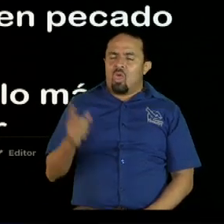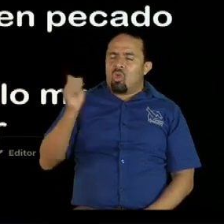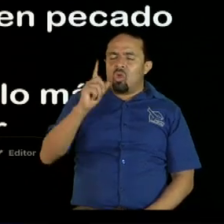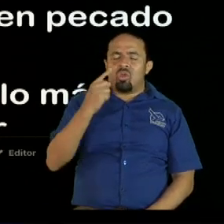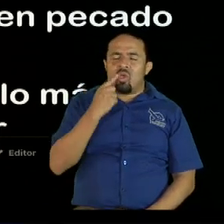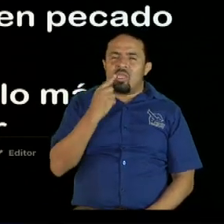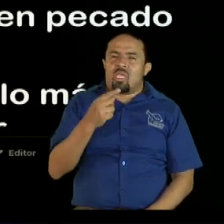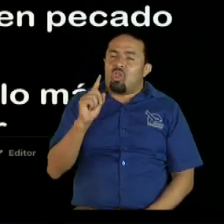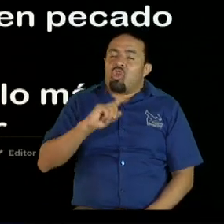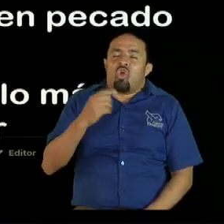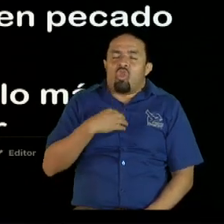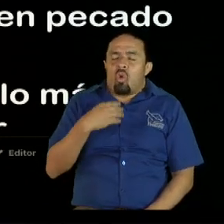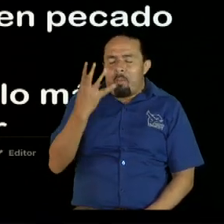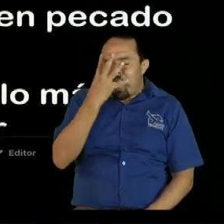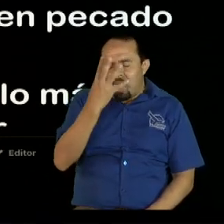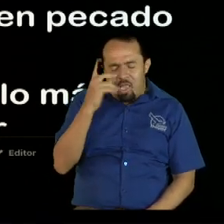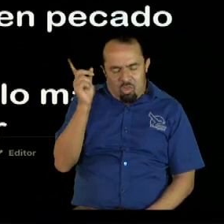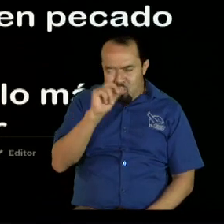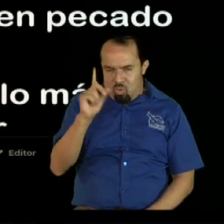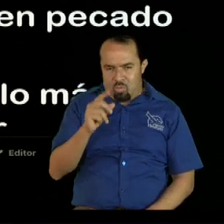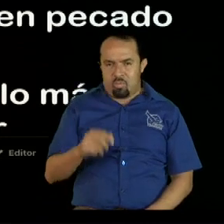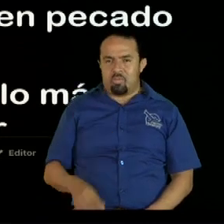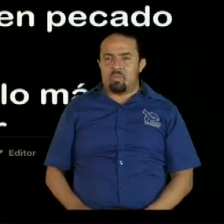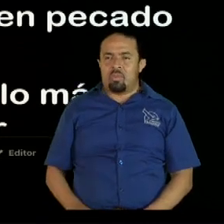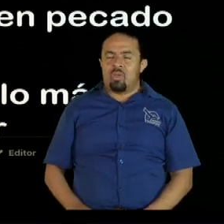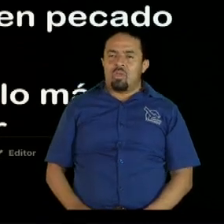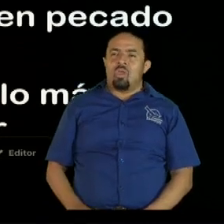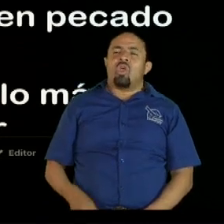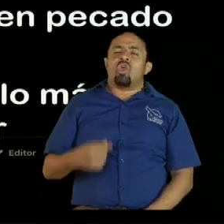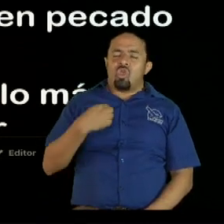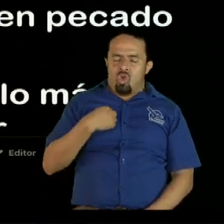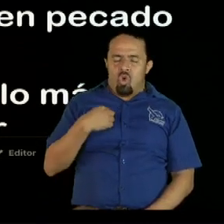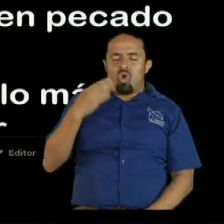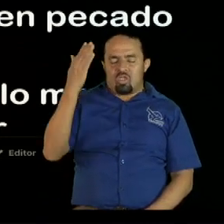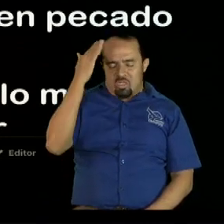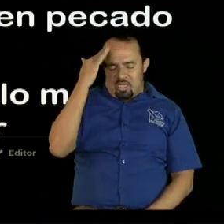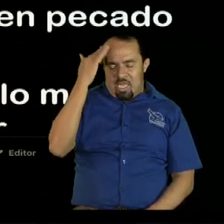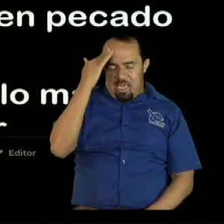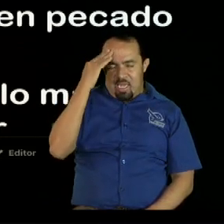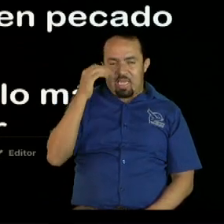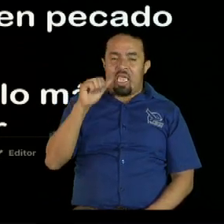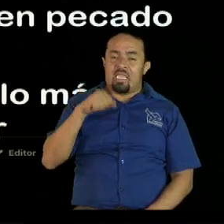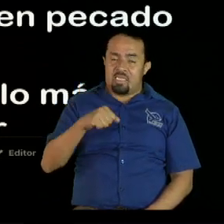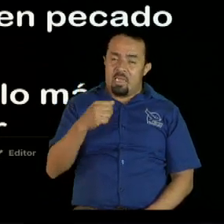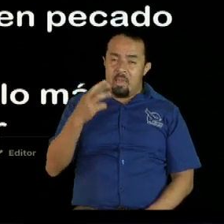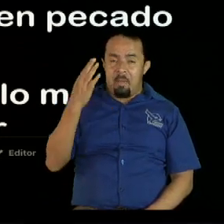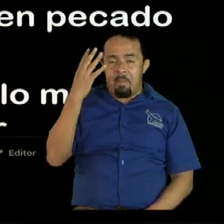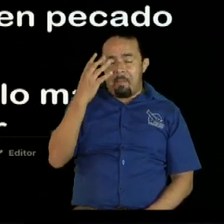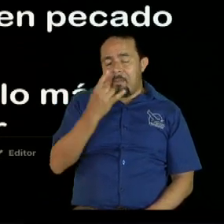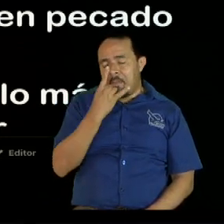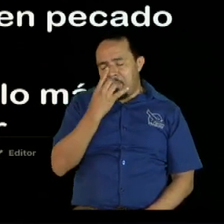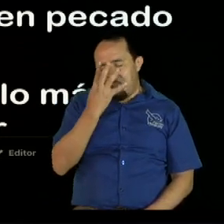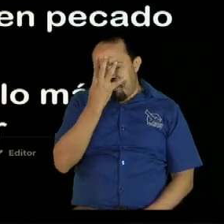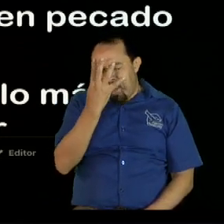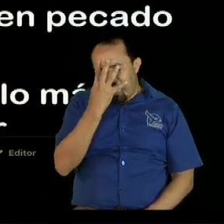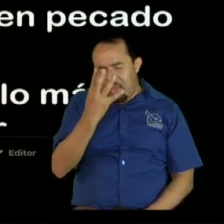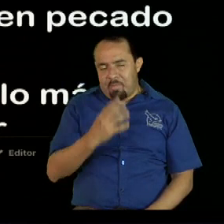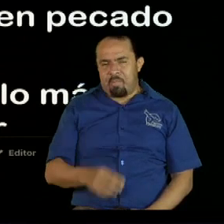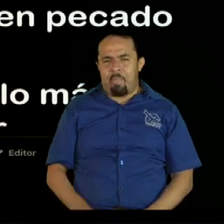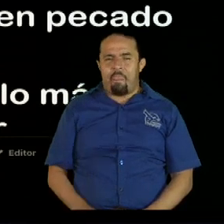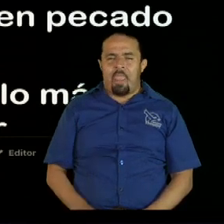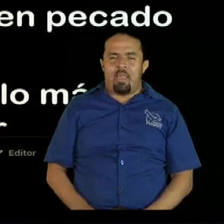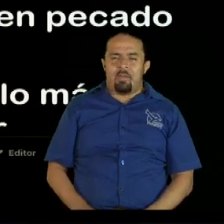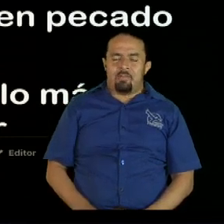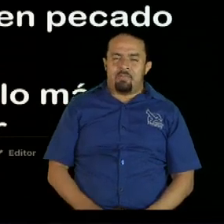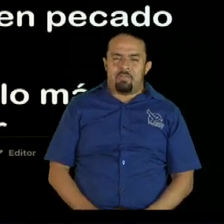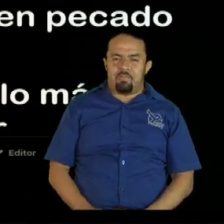estoy justificando que ella cabal salió. ¿Cómo se le ocurre a esa mujer, Señor, salir a la